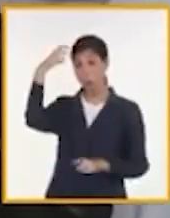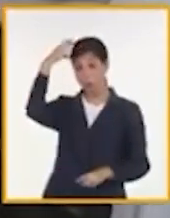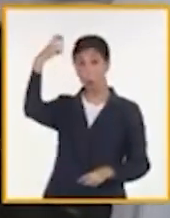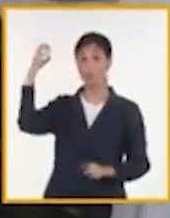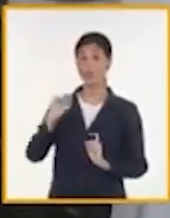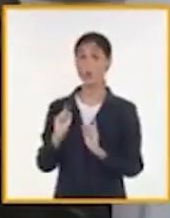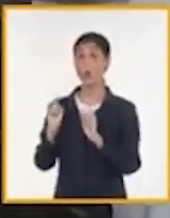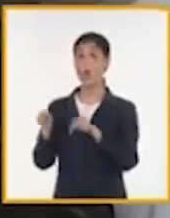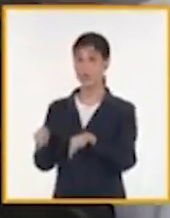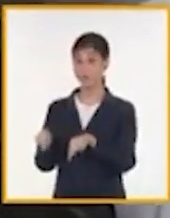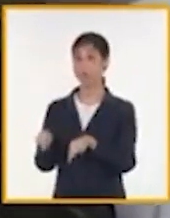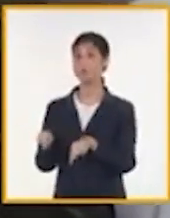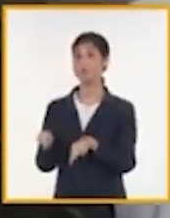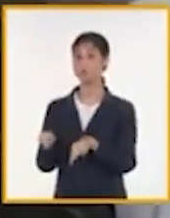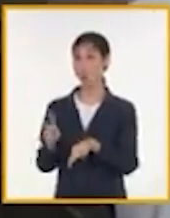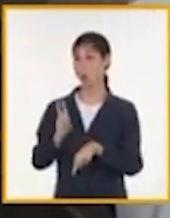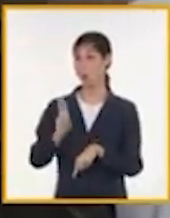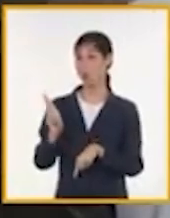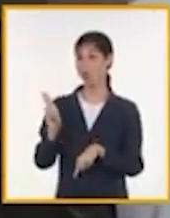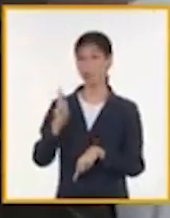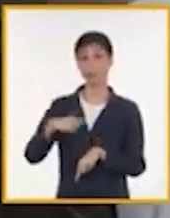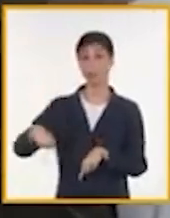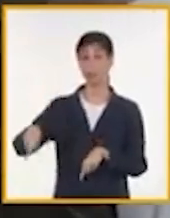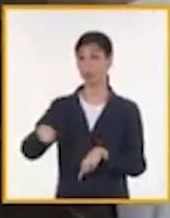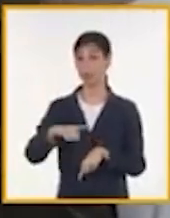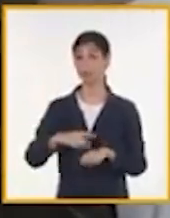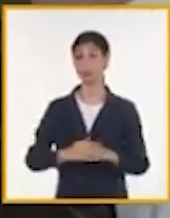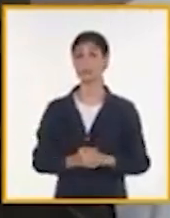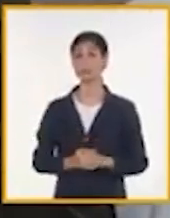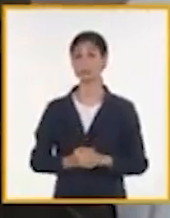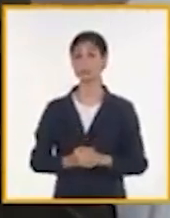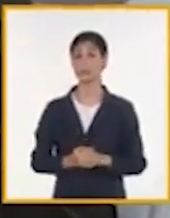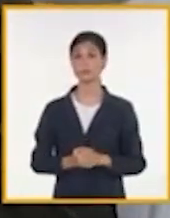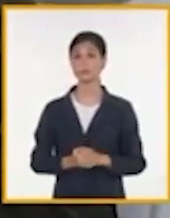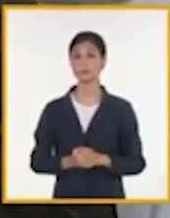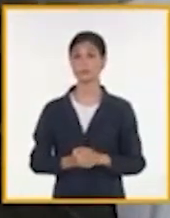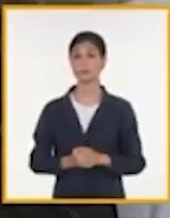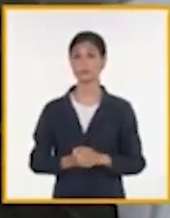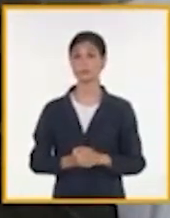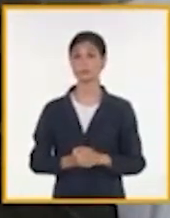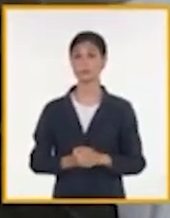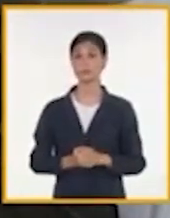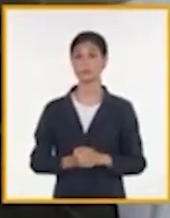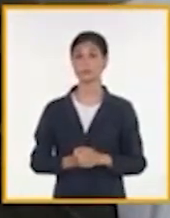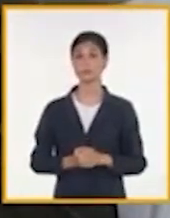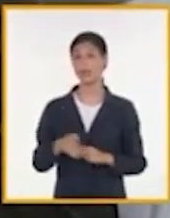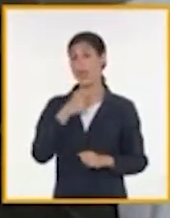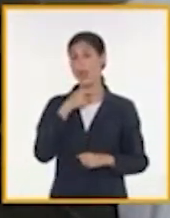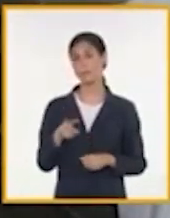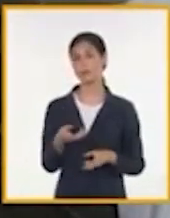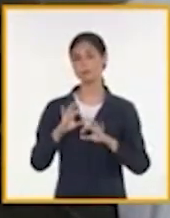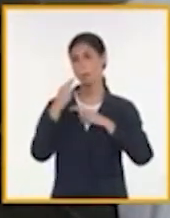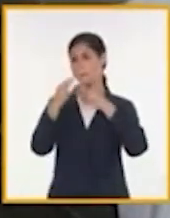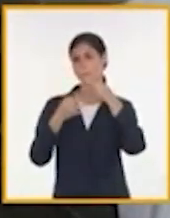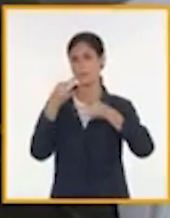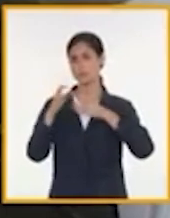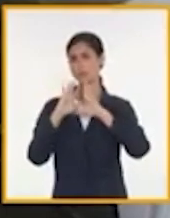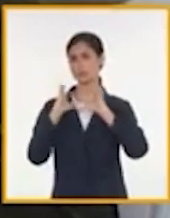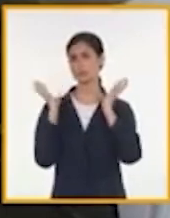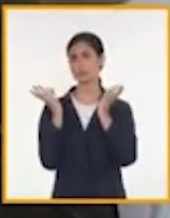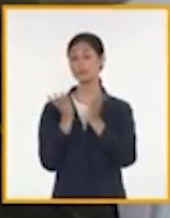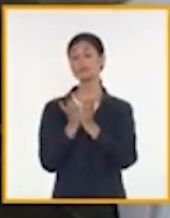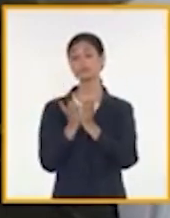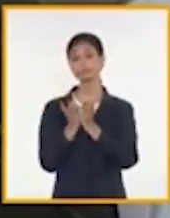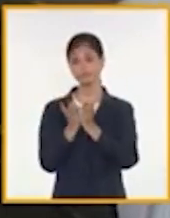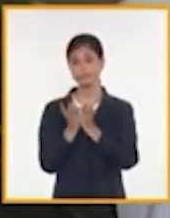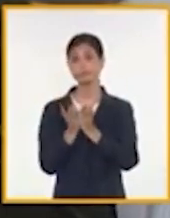mecanismos también de operacional en sentido general pensamos que la